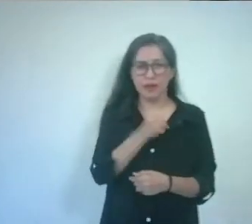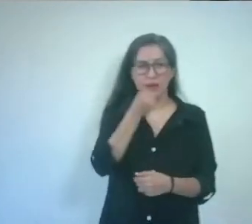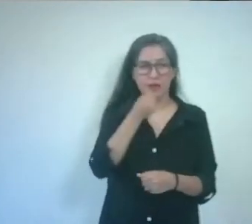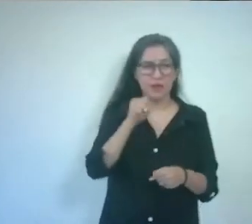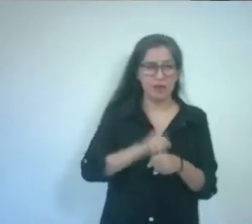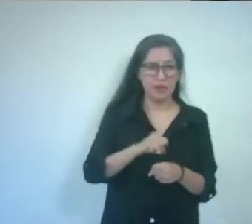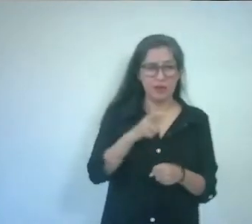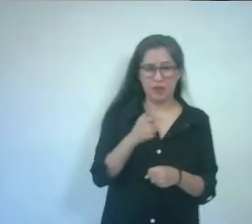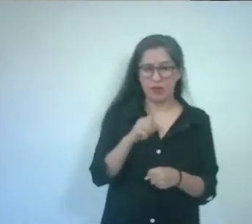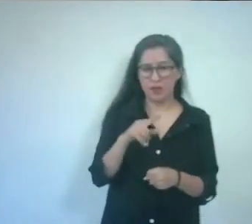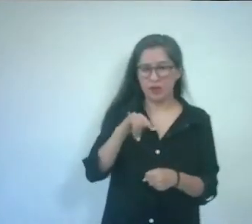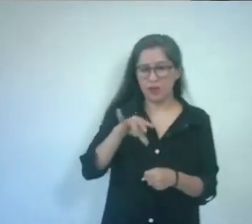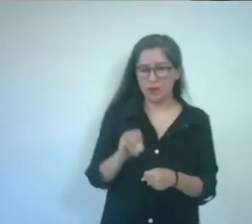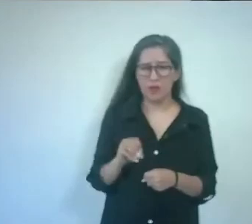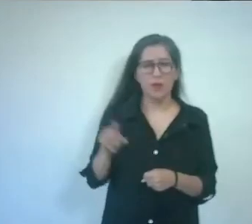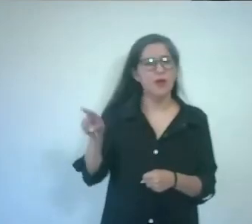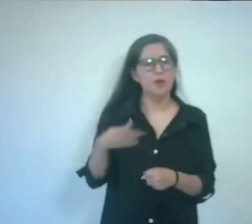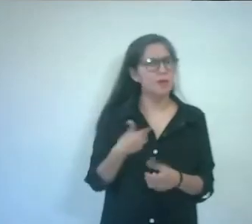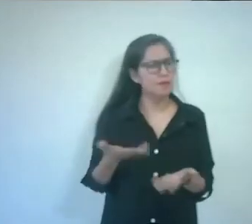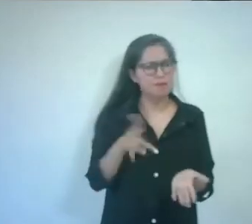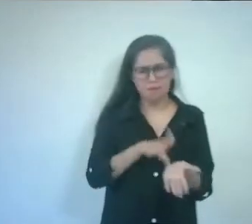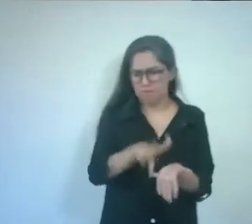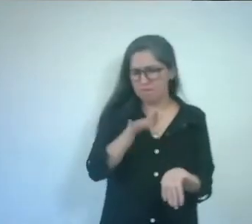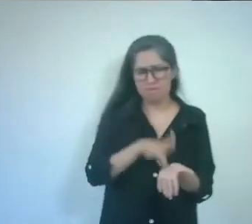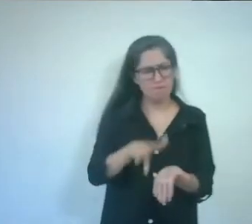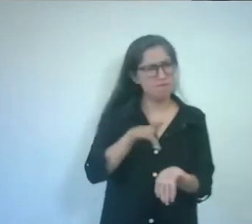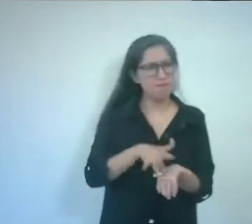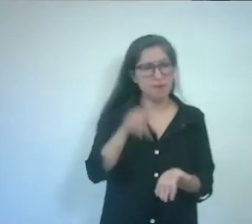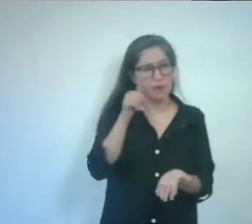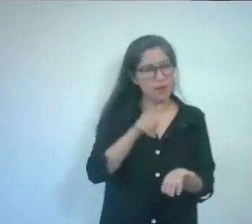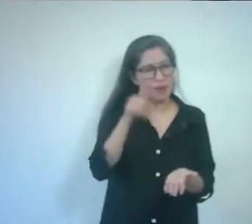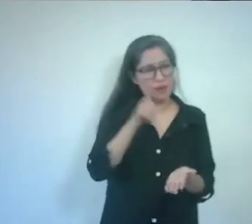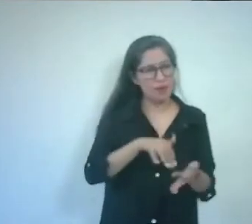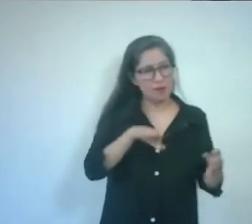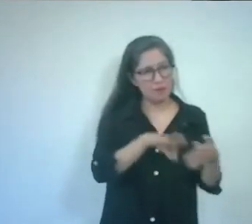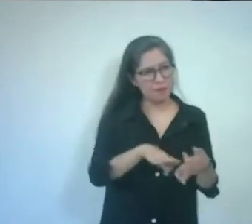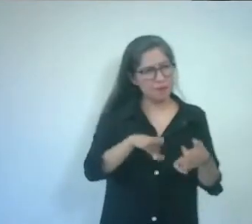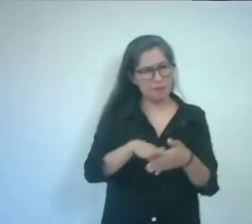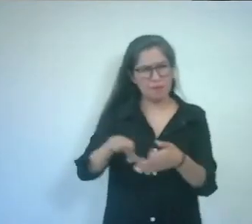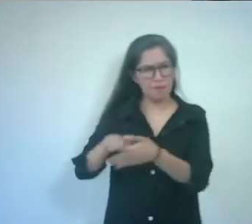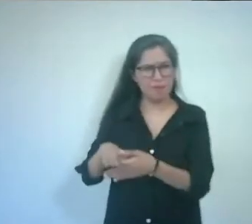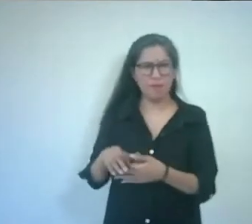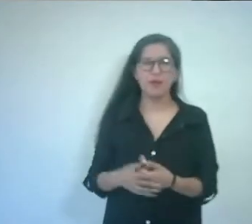sido un apoyo constante a los trabajos institucionales.